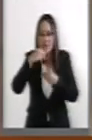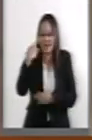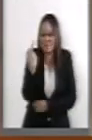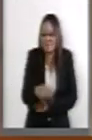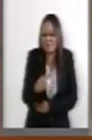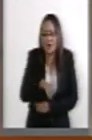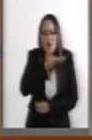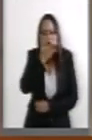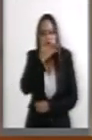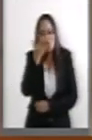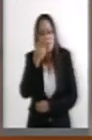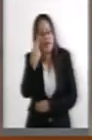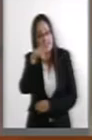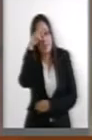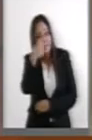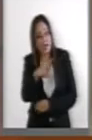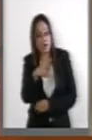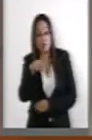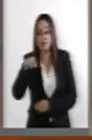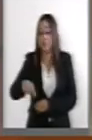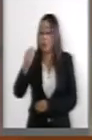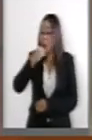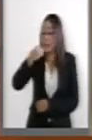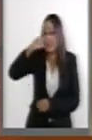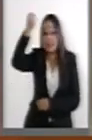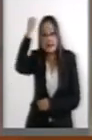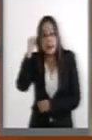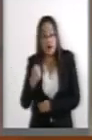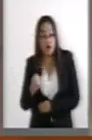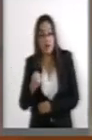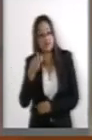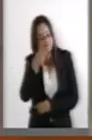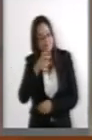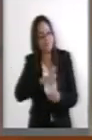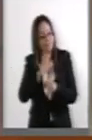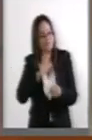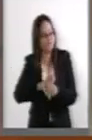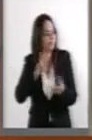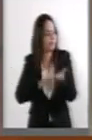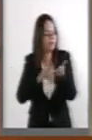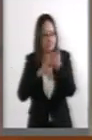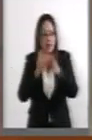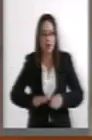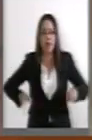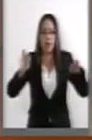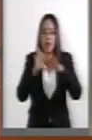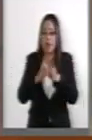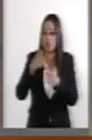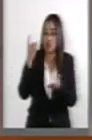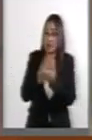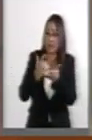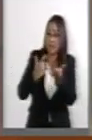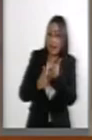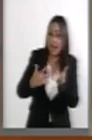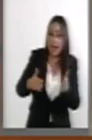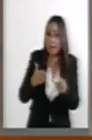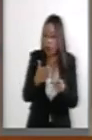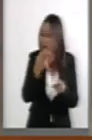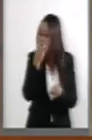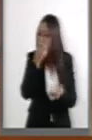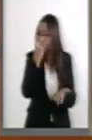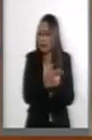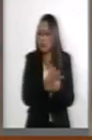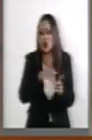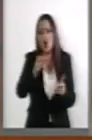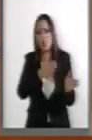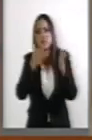mexicana? Y la sinaloense tiene un gran impacto, no solamente el marisco, sino también somos productores